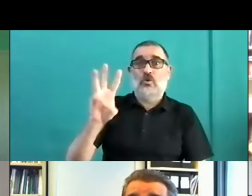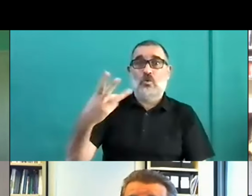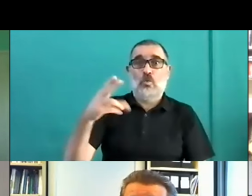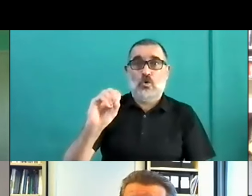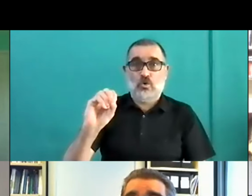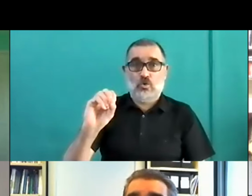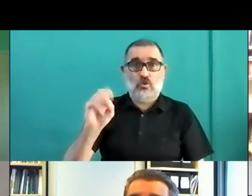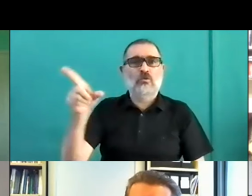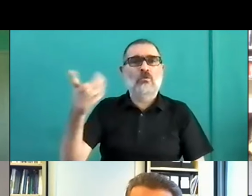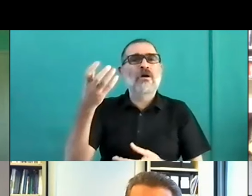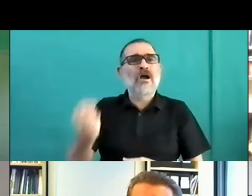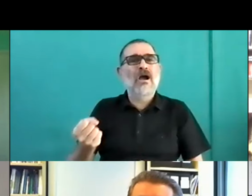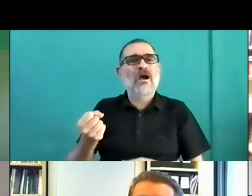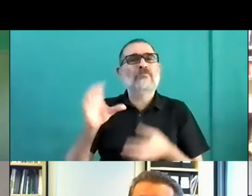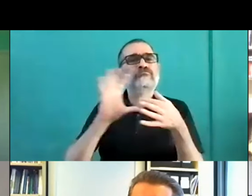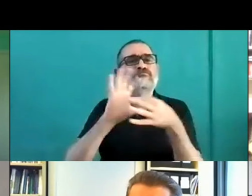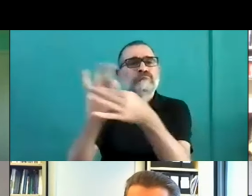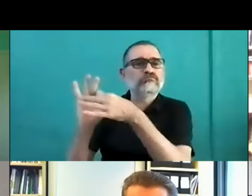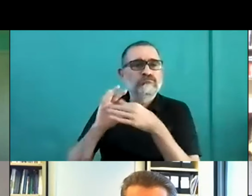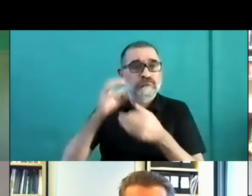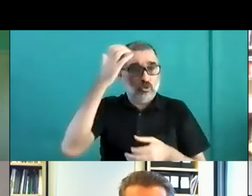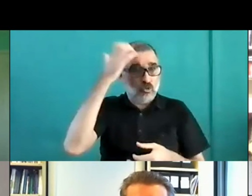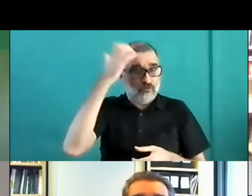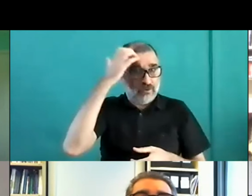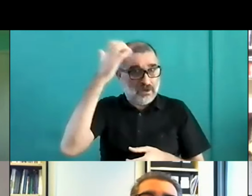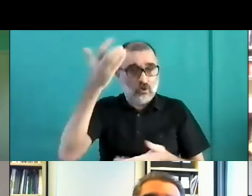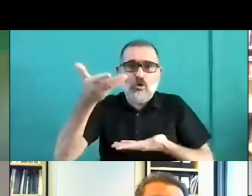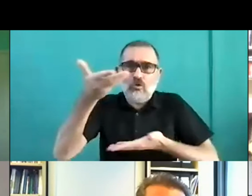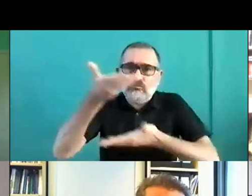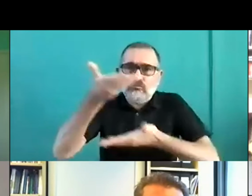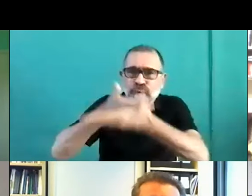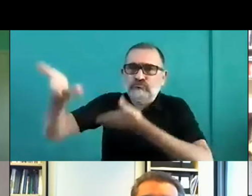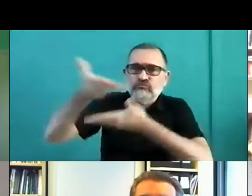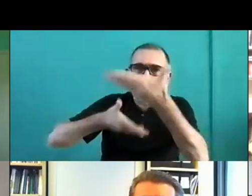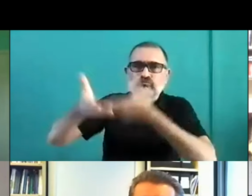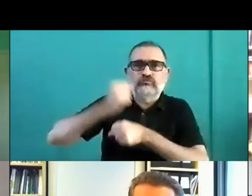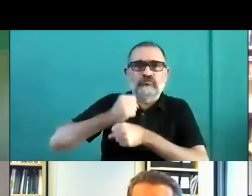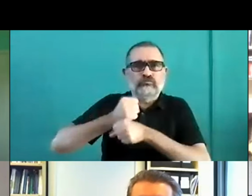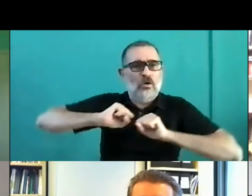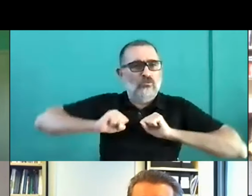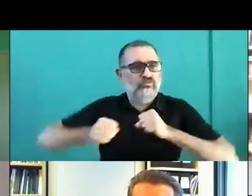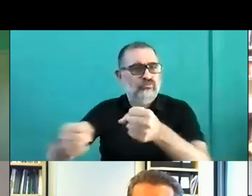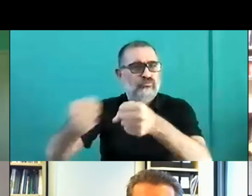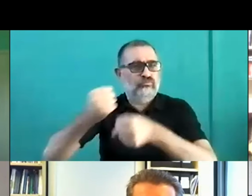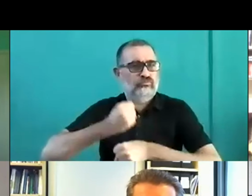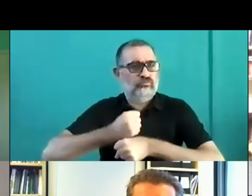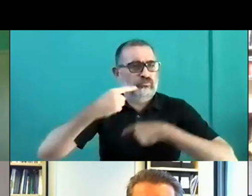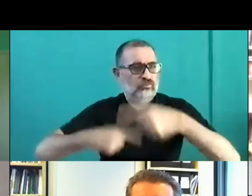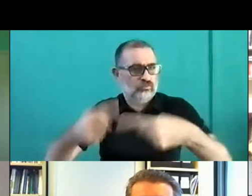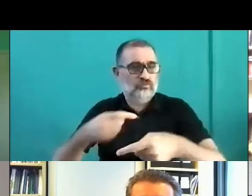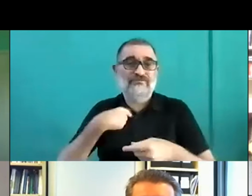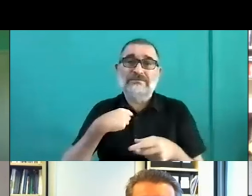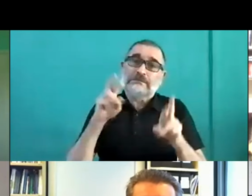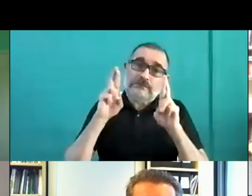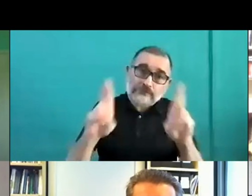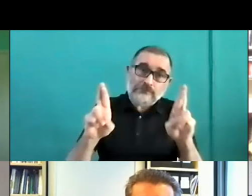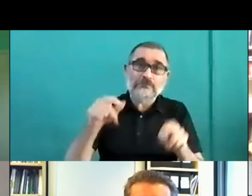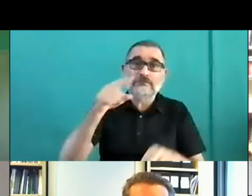sino también de múltiples actores de la sociedad civil, incluyendo a los usuarios de los servicios de salud y